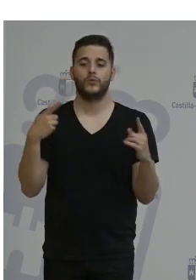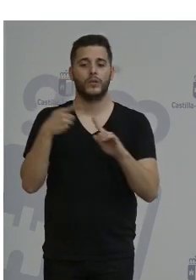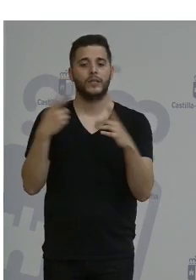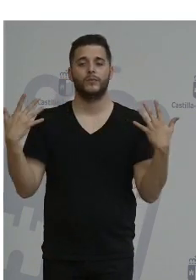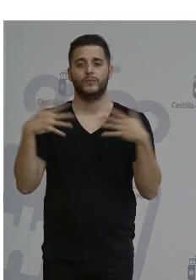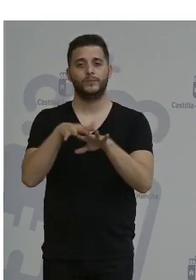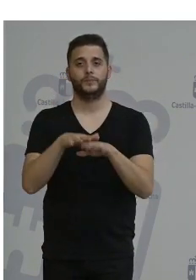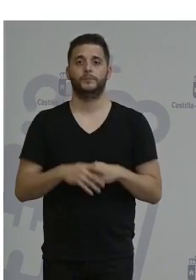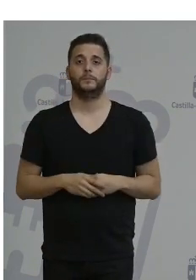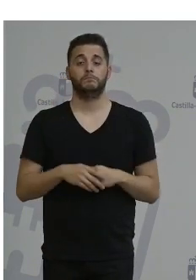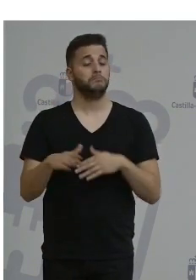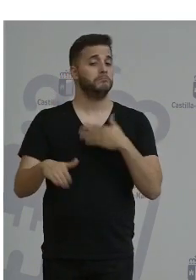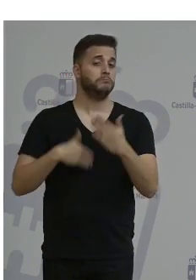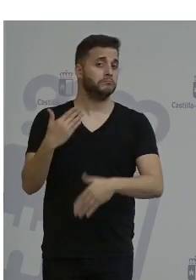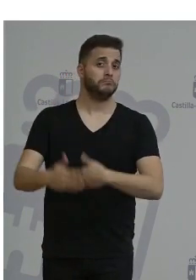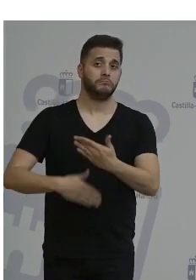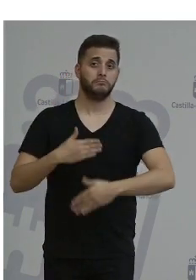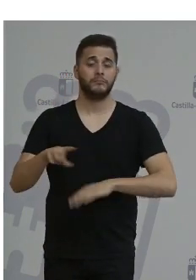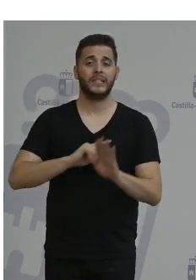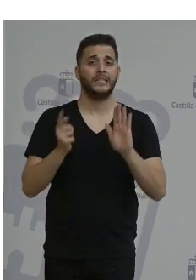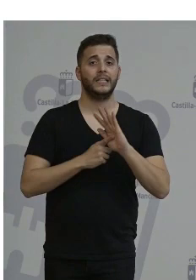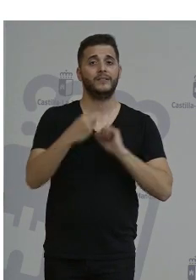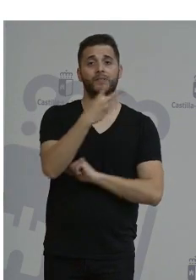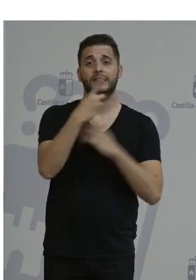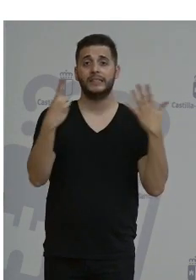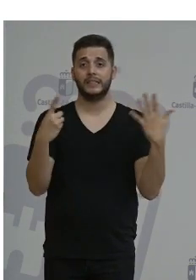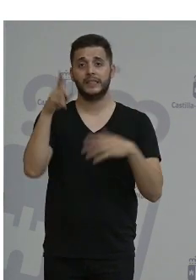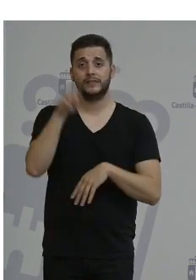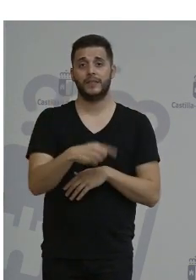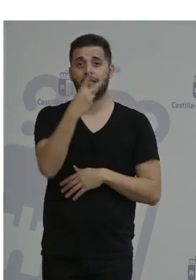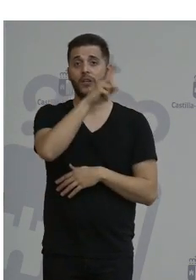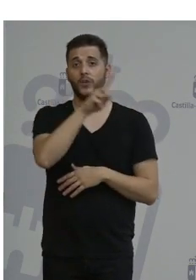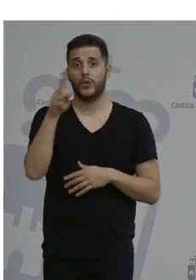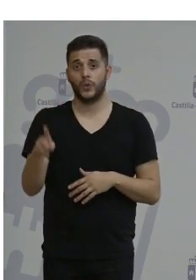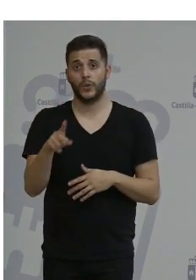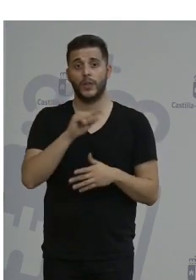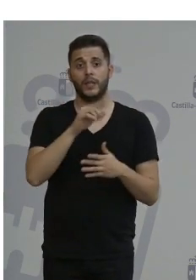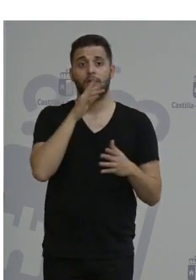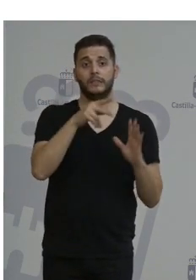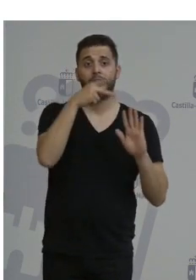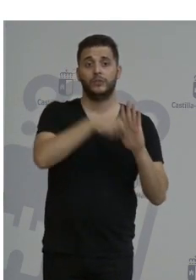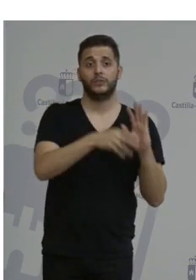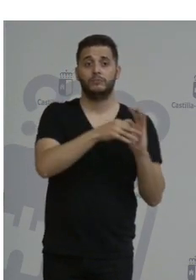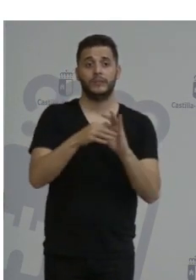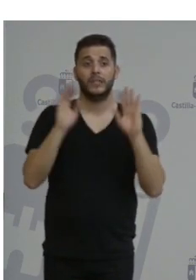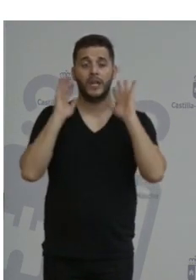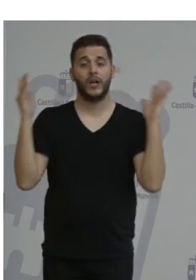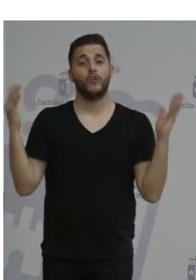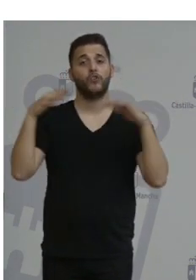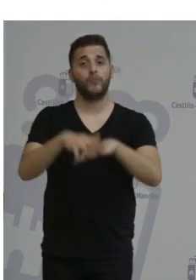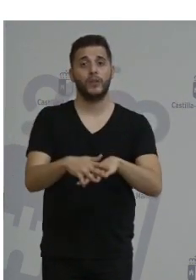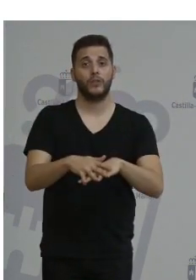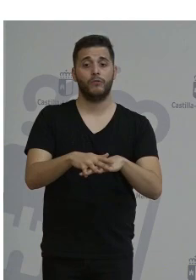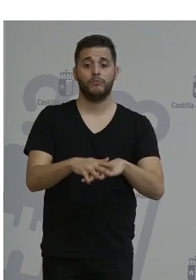Pasando el tiempo, se dicta la Ley 26.11 de Adaptación Normativa a la Convención Internacional sobre los Derechos de las